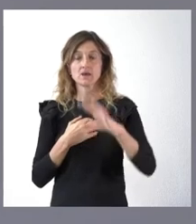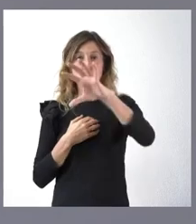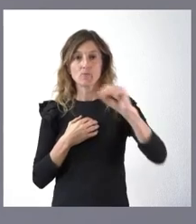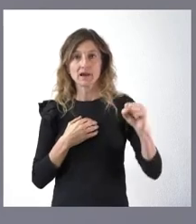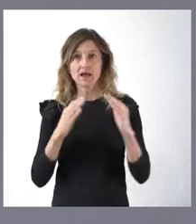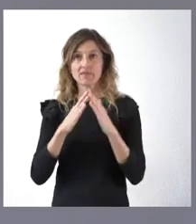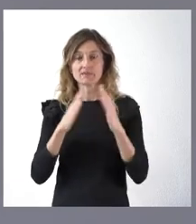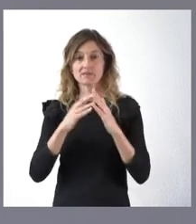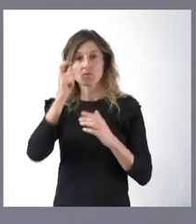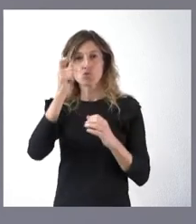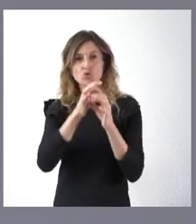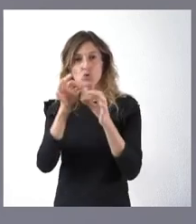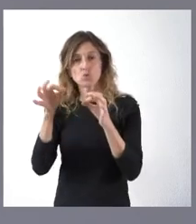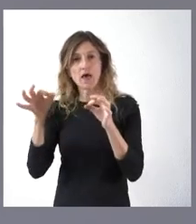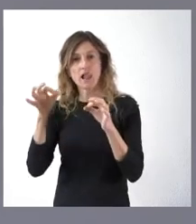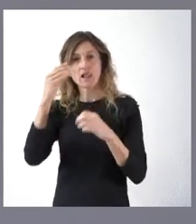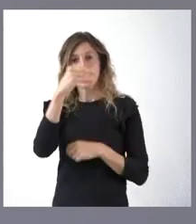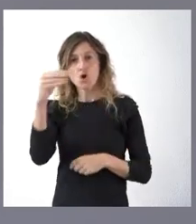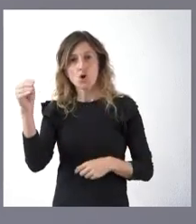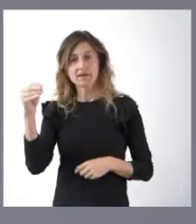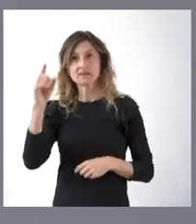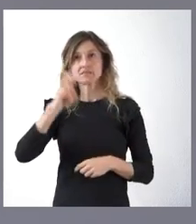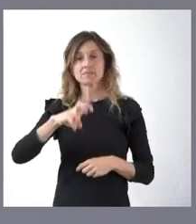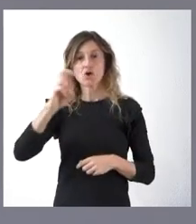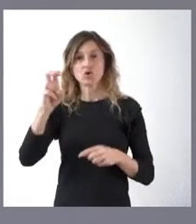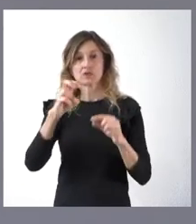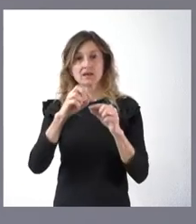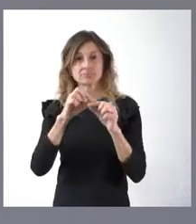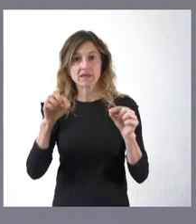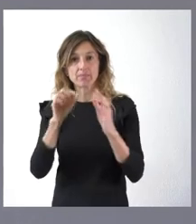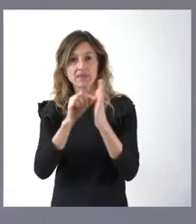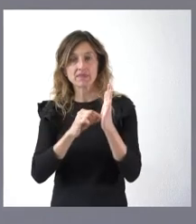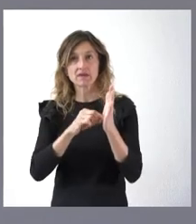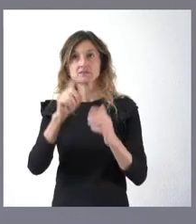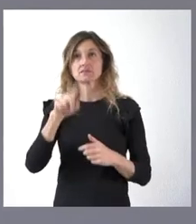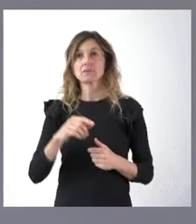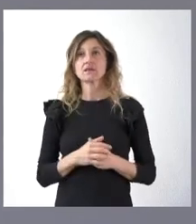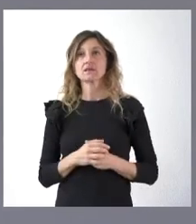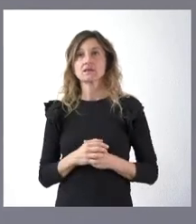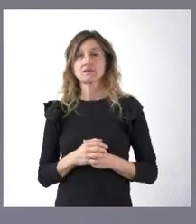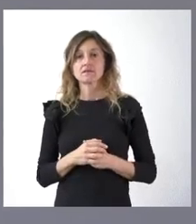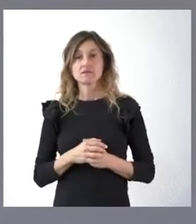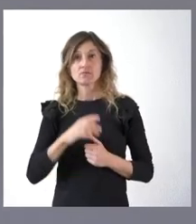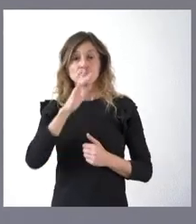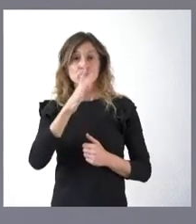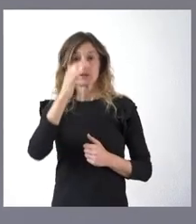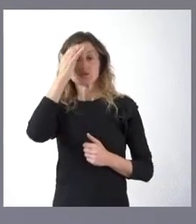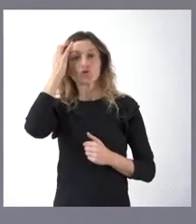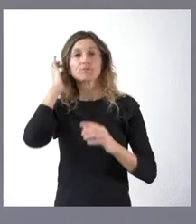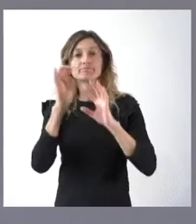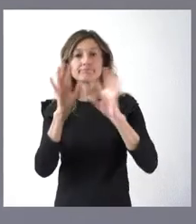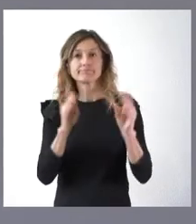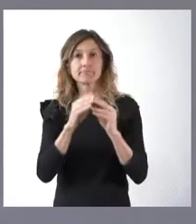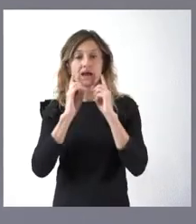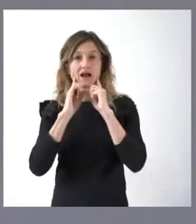el mundo rural por parte de los jóvenes y a otras medidas concretas específicas que allí figuraban en la calle de intervención y por tanto en nuestro caso